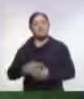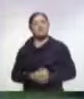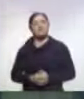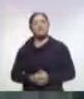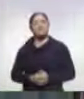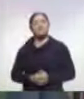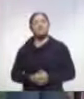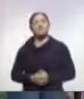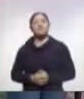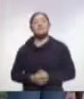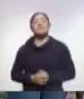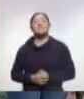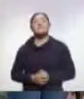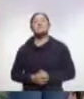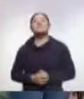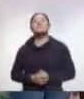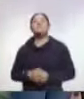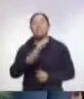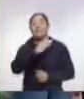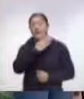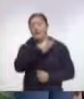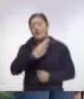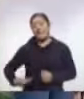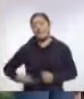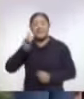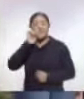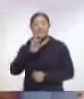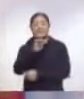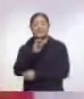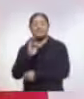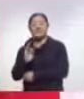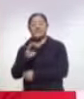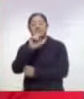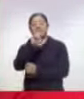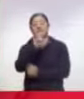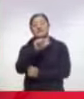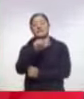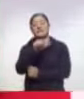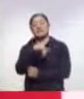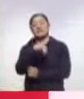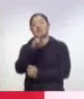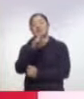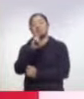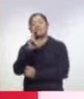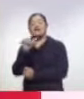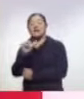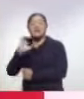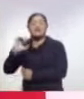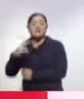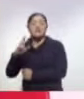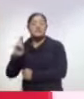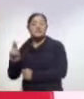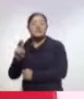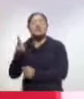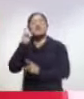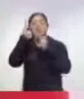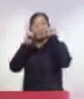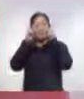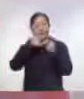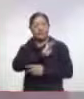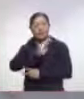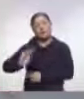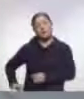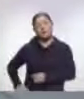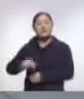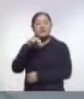Este miércoles la presidenta honorífica del Sistema Estatal para el Desarrollo Integral de la Familia, Sandra Chávez Ruelas, visitó los municipios de